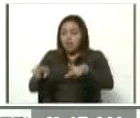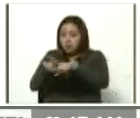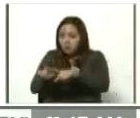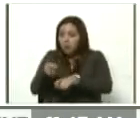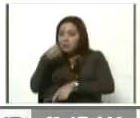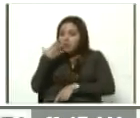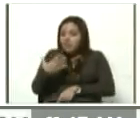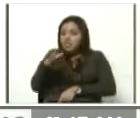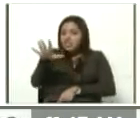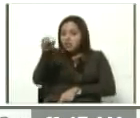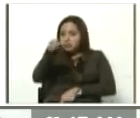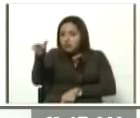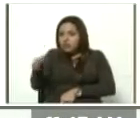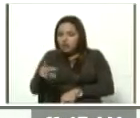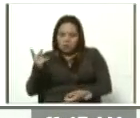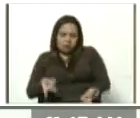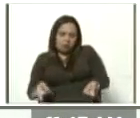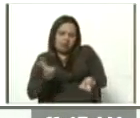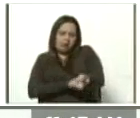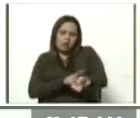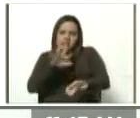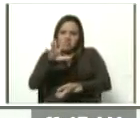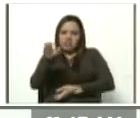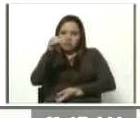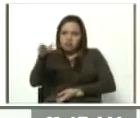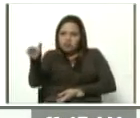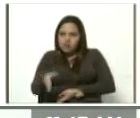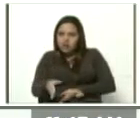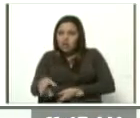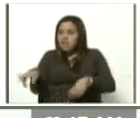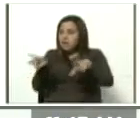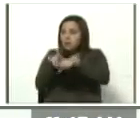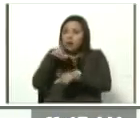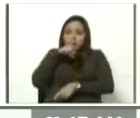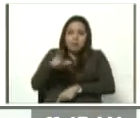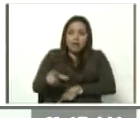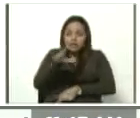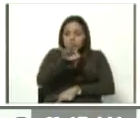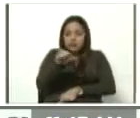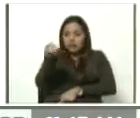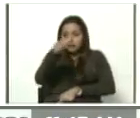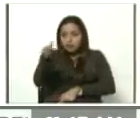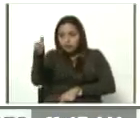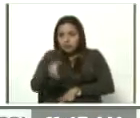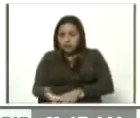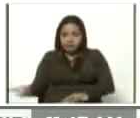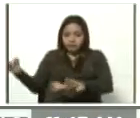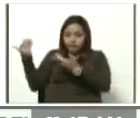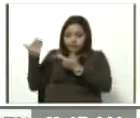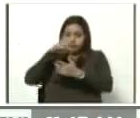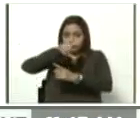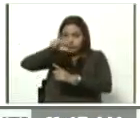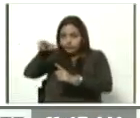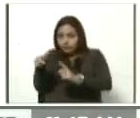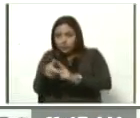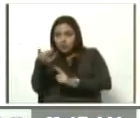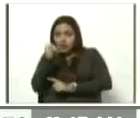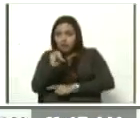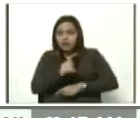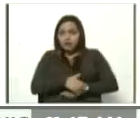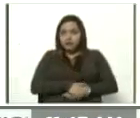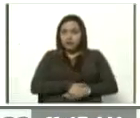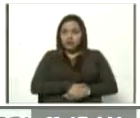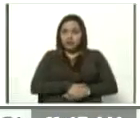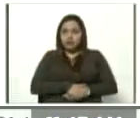dice un 5% e igual de mal un 30%. Entonces, en esta lámina también da cuenta que, como tú lo